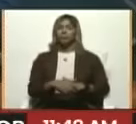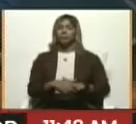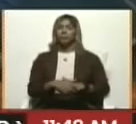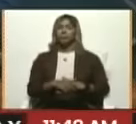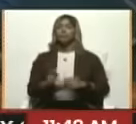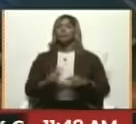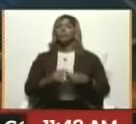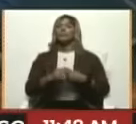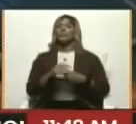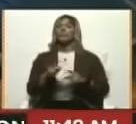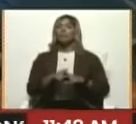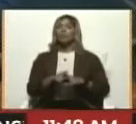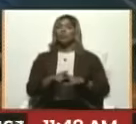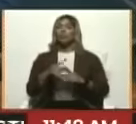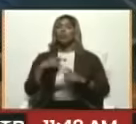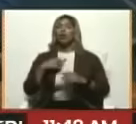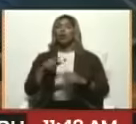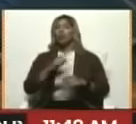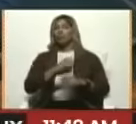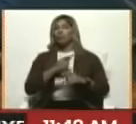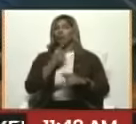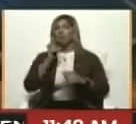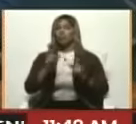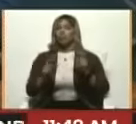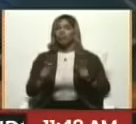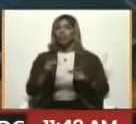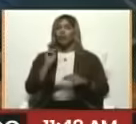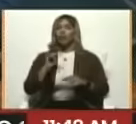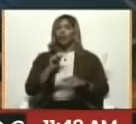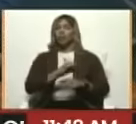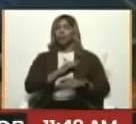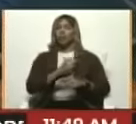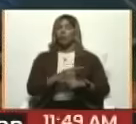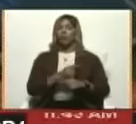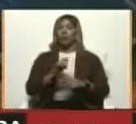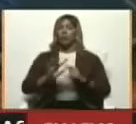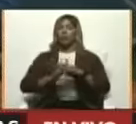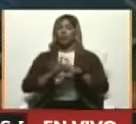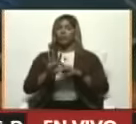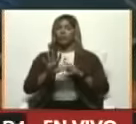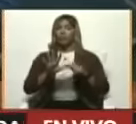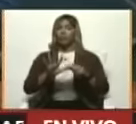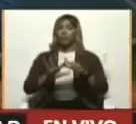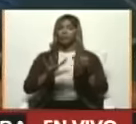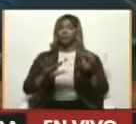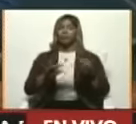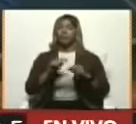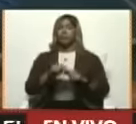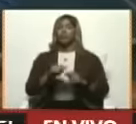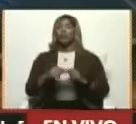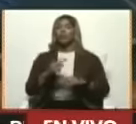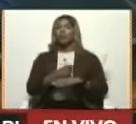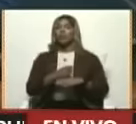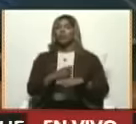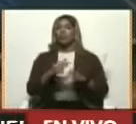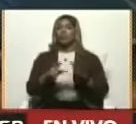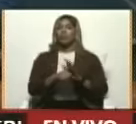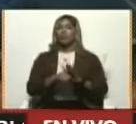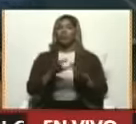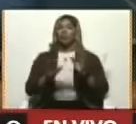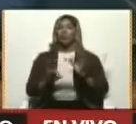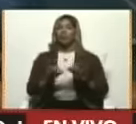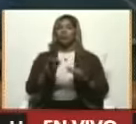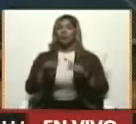forma parte del poder ciudadano, en ese poder, de los 5 poderes que tiene Venezuela, aparte del Ejecutivo, Legislativo,